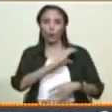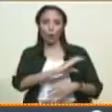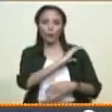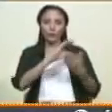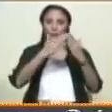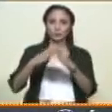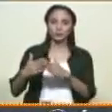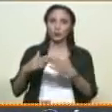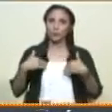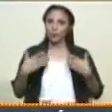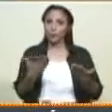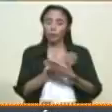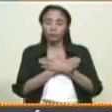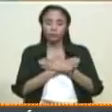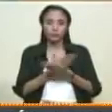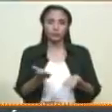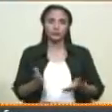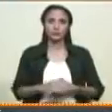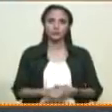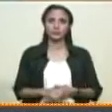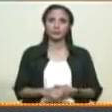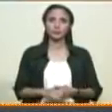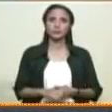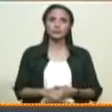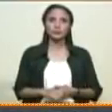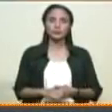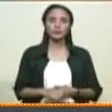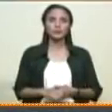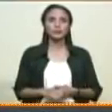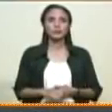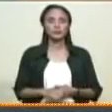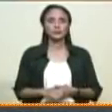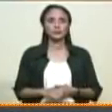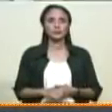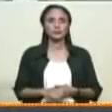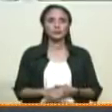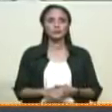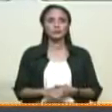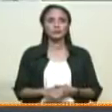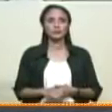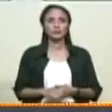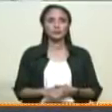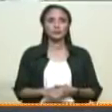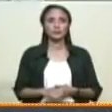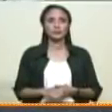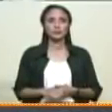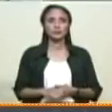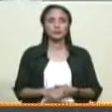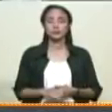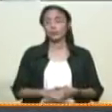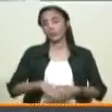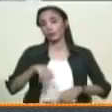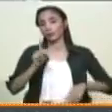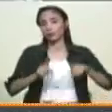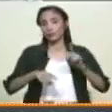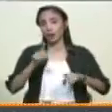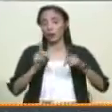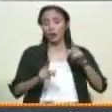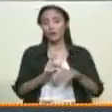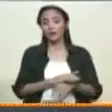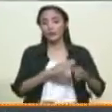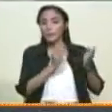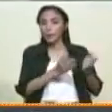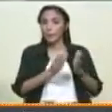Pongámonos la mano en el pecho. Pongámonos la mano en el pecho. La mayoría de las veces ha sido